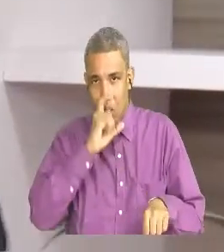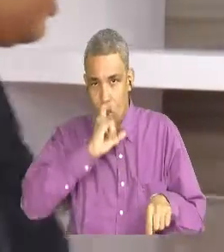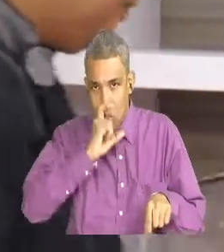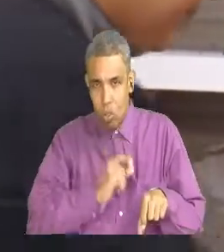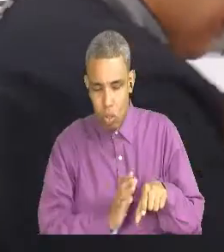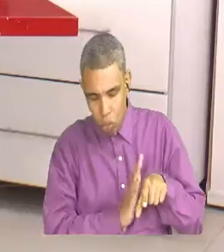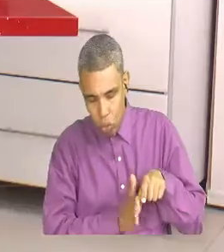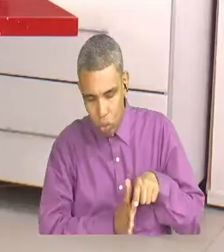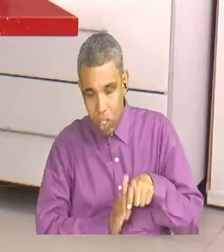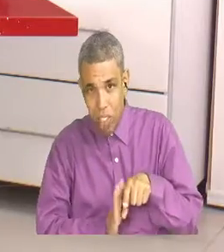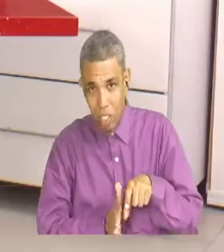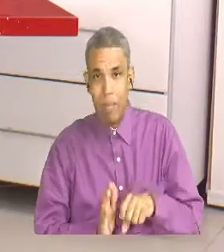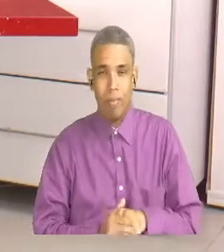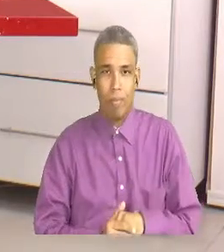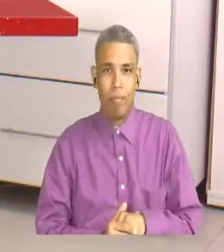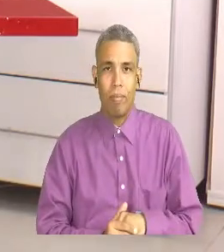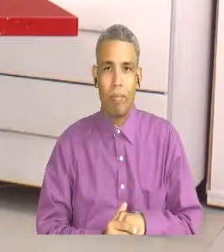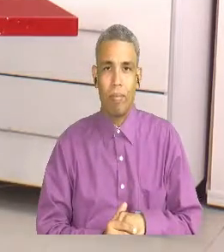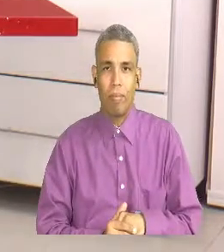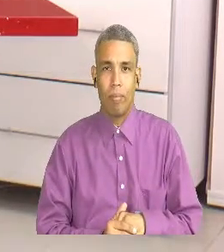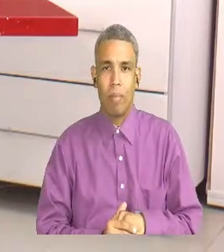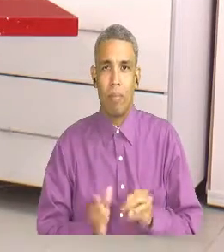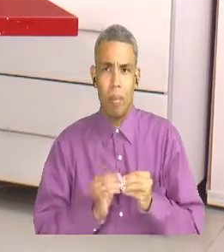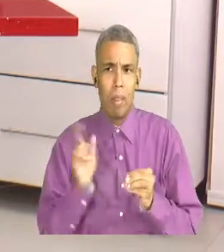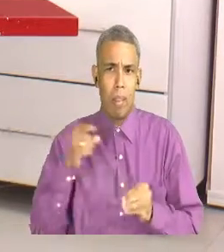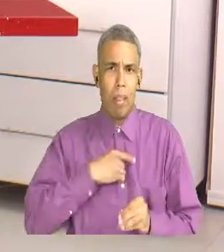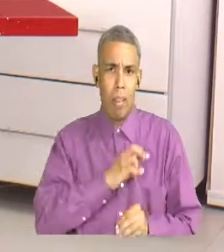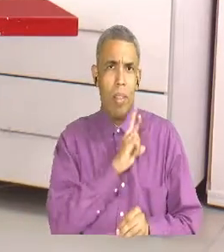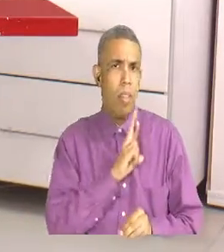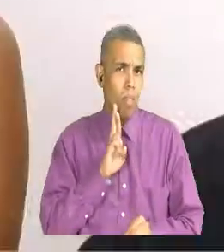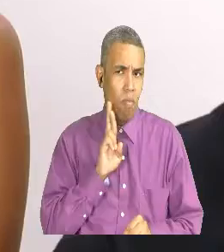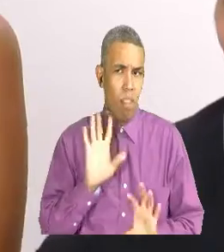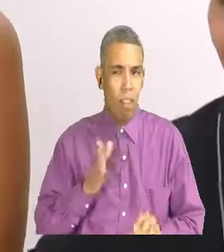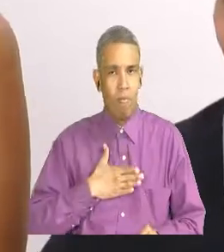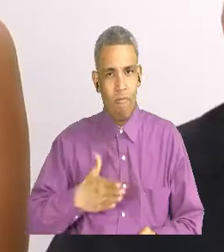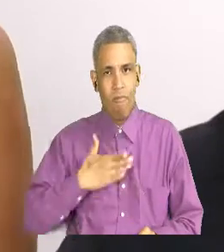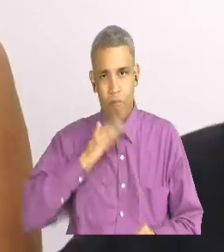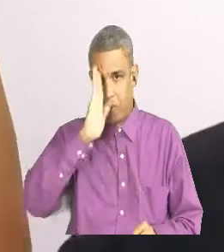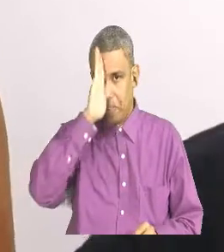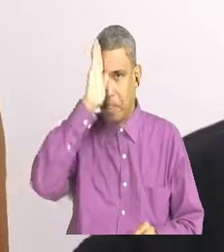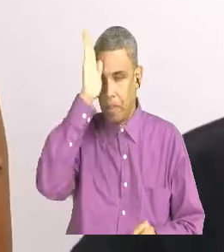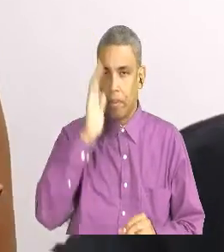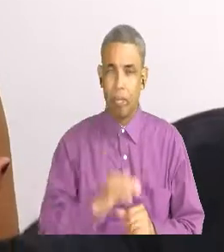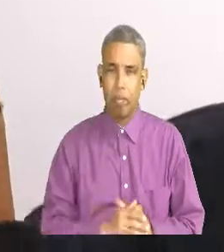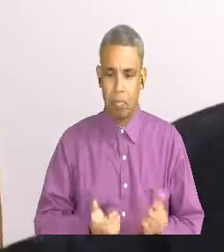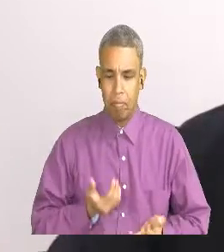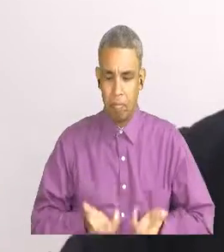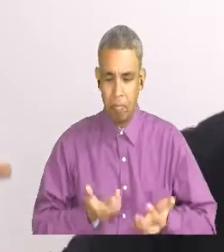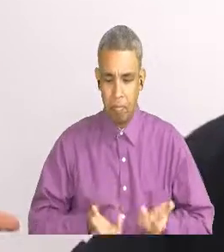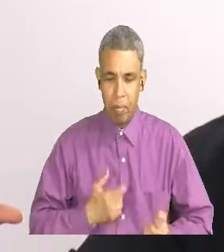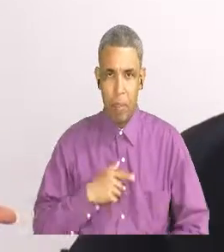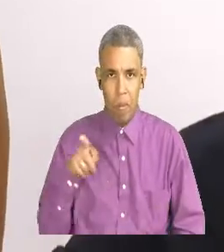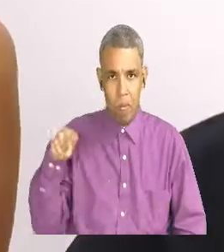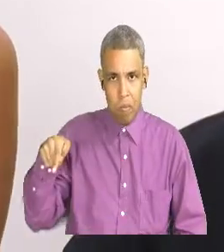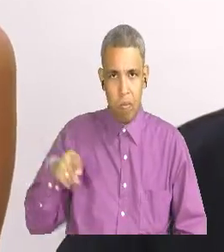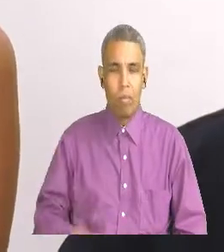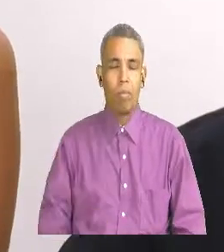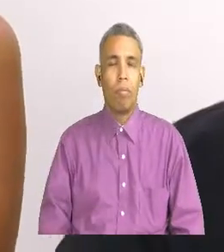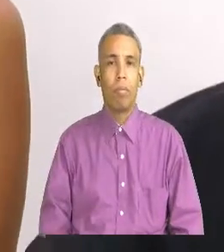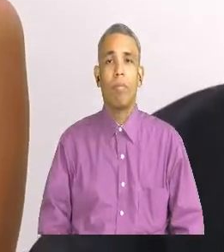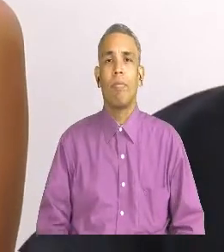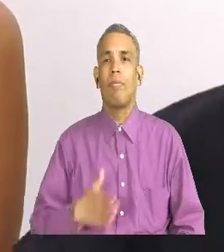muy rica. Bueno, a mí me encanta de por sí porque, pues, antes que nada, queridos televidentes, yo siempre les digo, en especial a mis hermosas amas